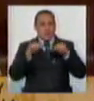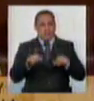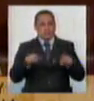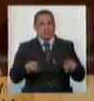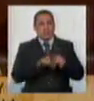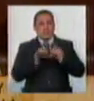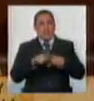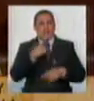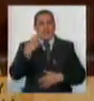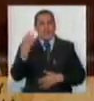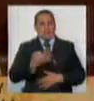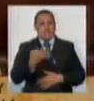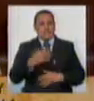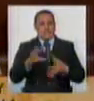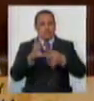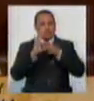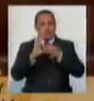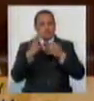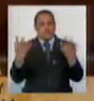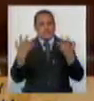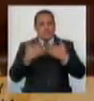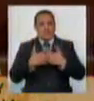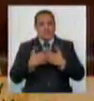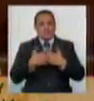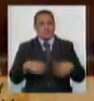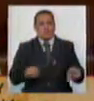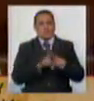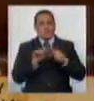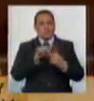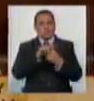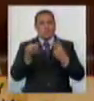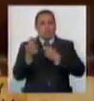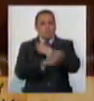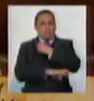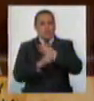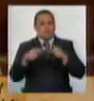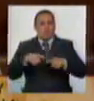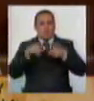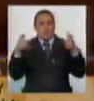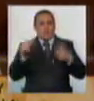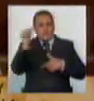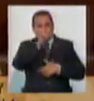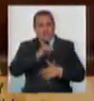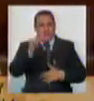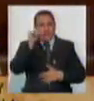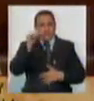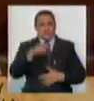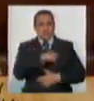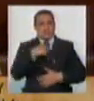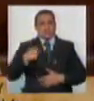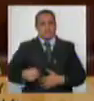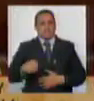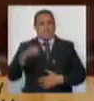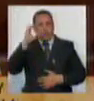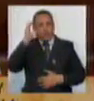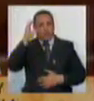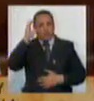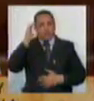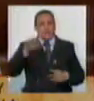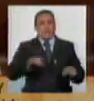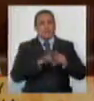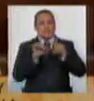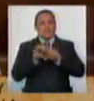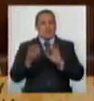la calidad de socios estratégicos integrales con 2 países como el gigante asiático de China y Corea, y